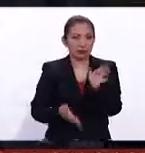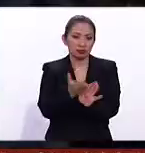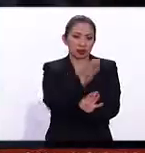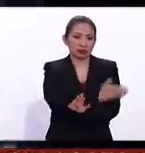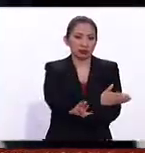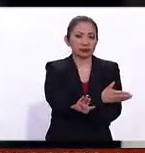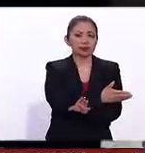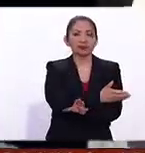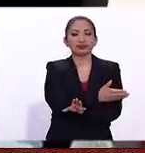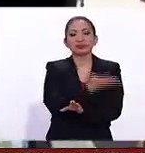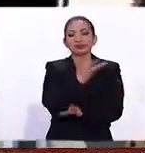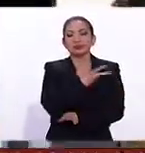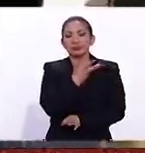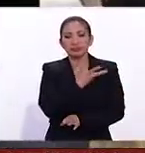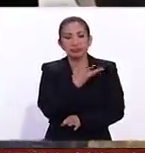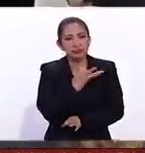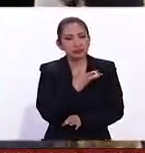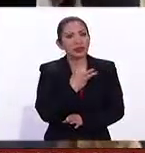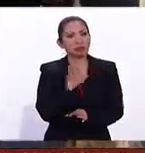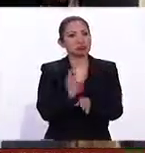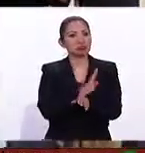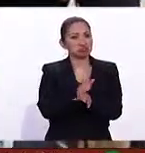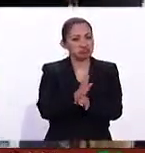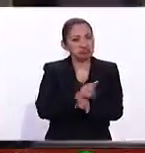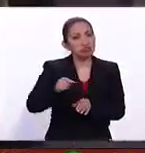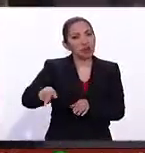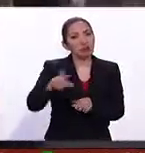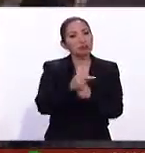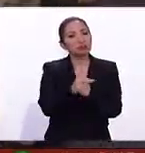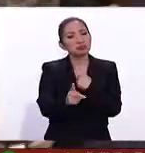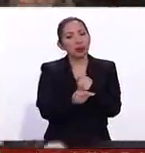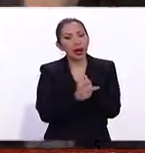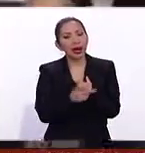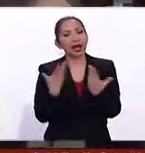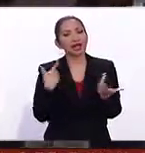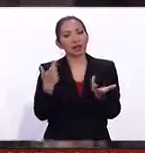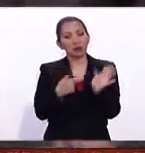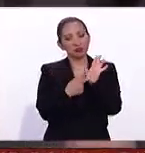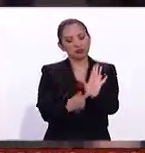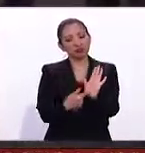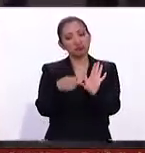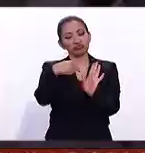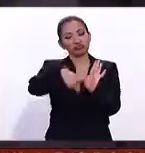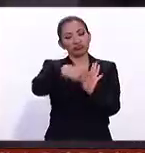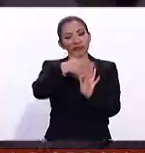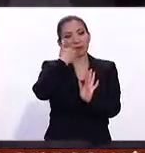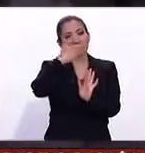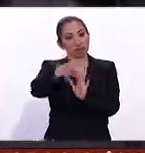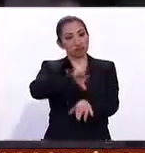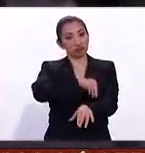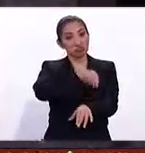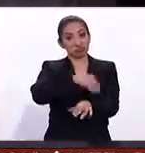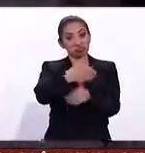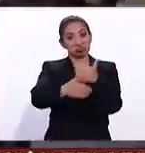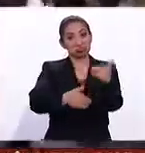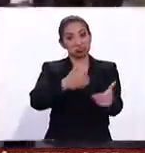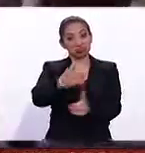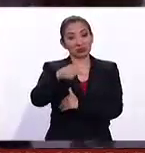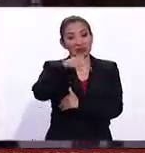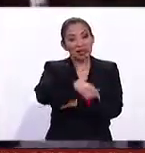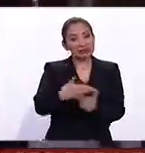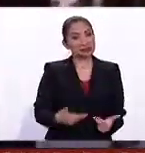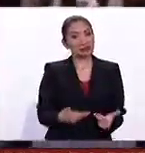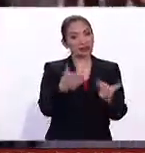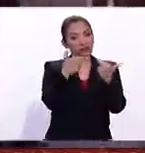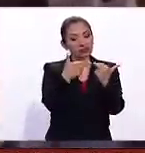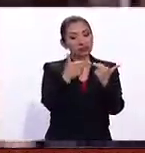antes. Tenemos la gran ventaja de que somos un país que es una referencia en materia de eficiencia energética, que es un